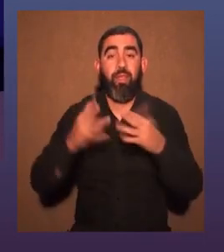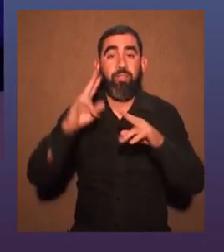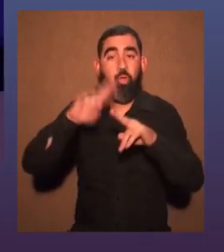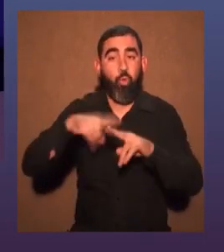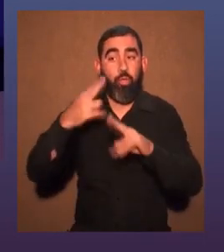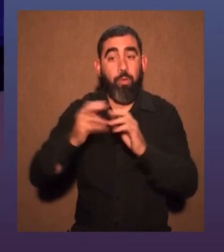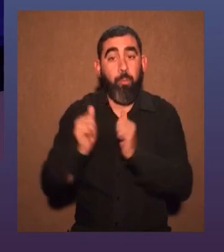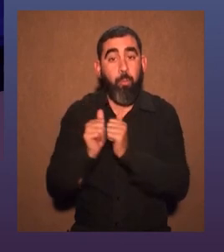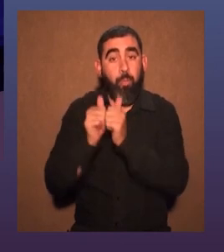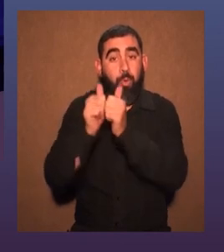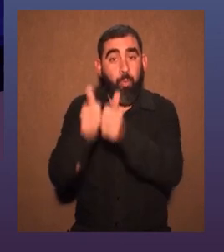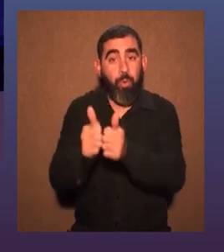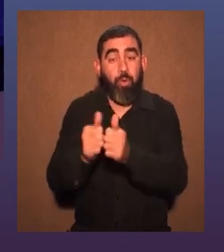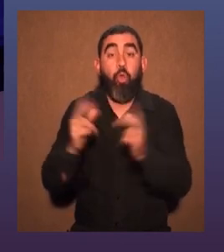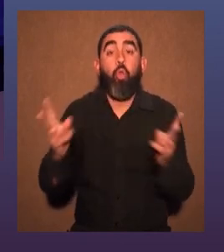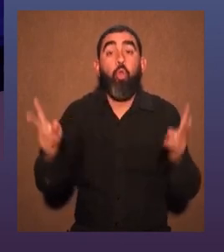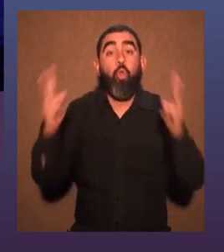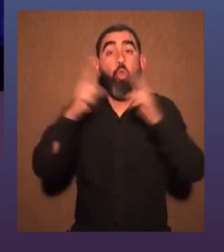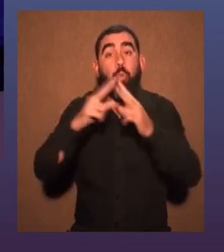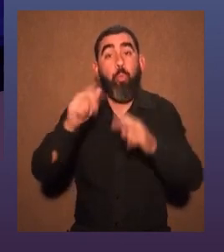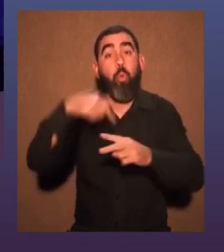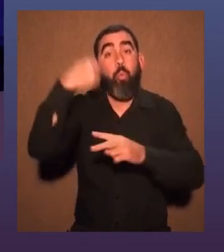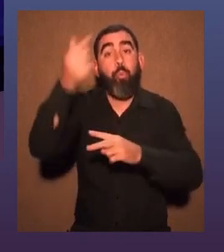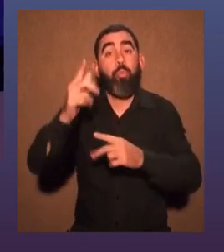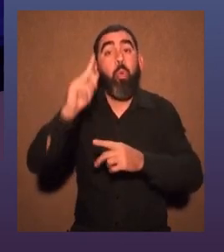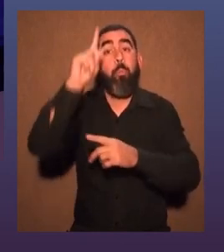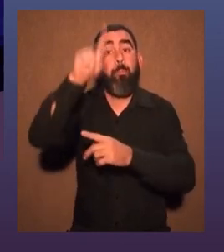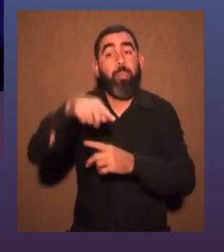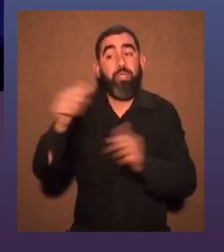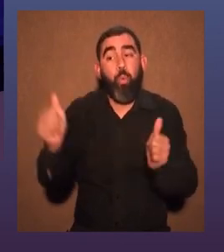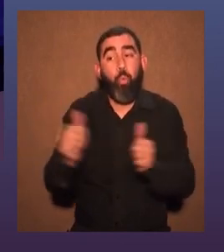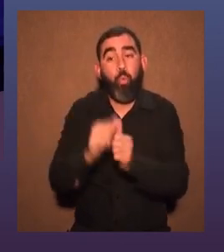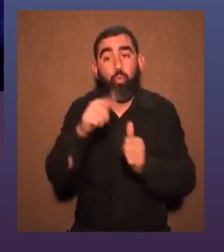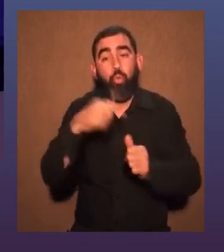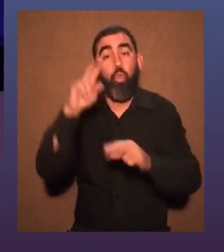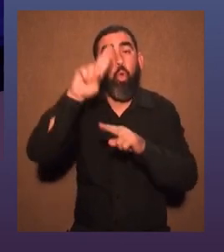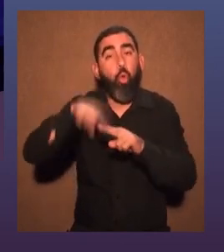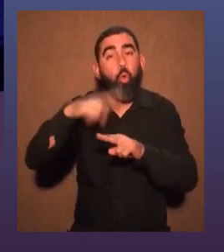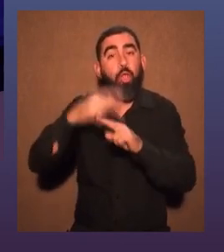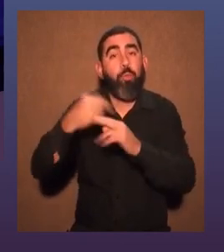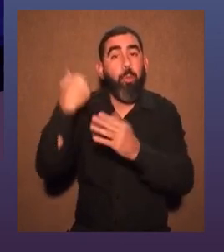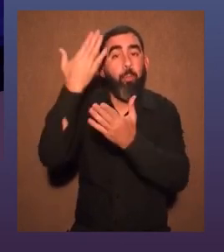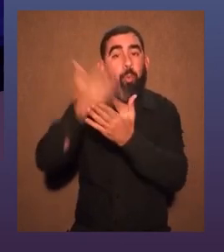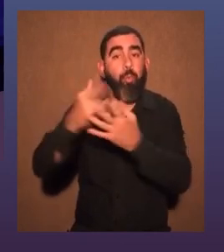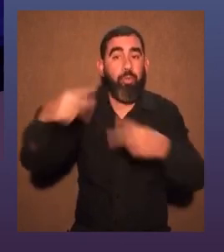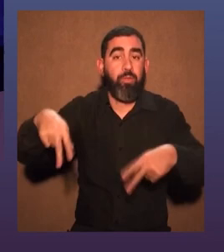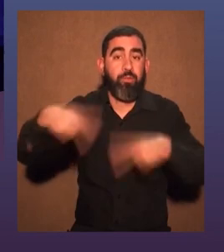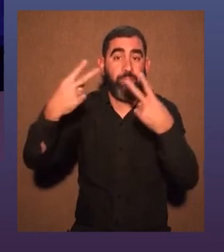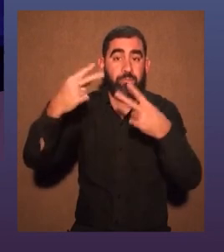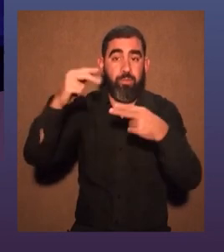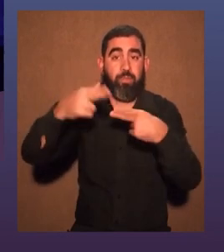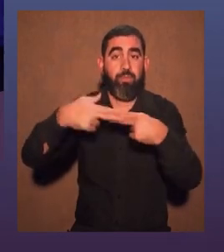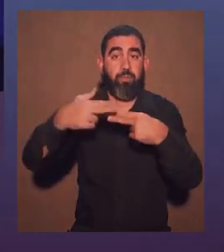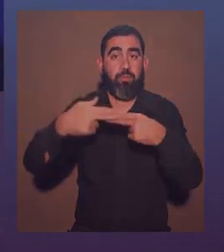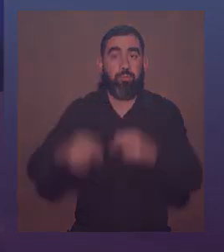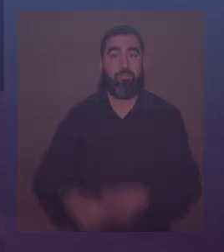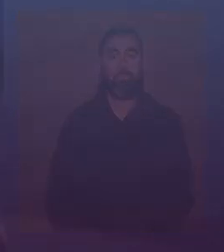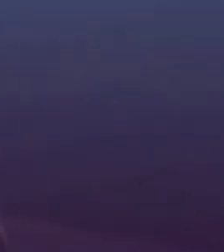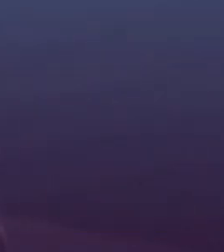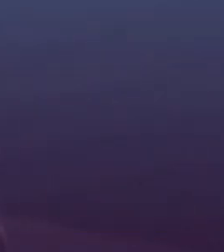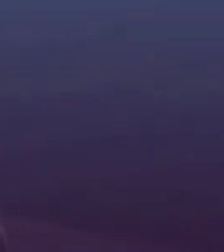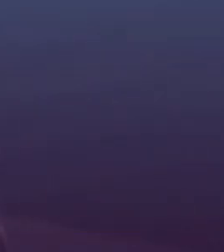Gracias. Muchas gracias una vez más por acompañarnos. Nos reencontramos el próximo mes junto a ustedes con una nueva propuesta de Perifoneos Online.